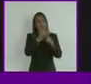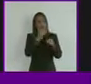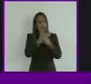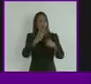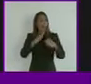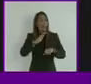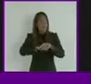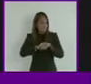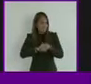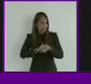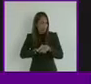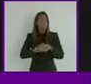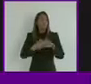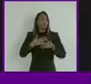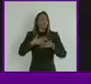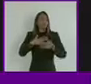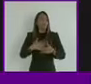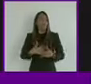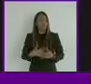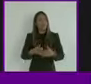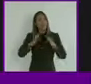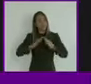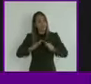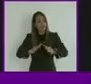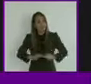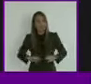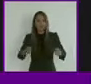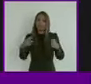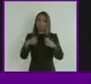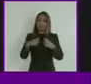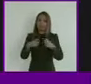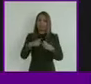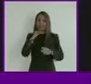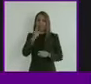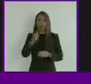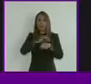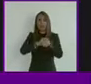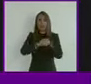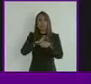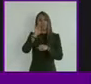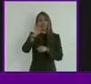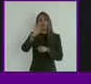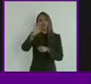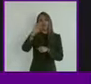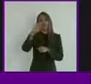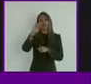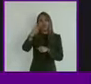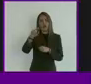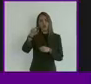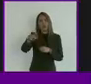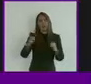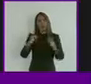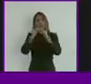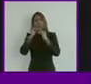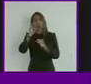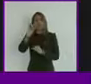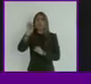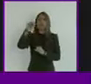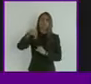nervioso, ¿no? Porque ya es que a Sua la puse nerviosa, ¿no? Mi querido amigo Diego Emiliano Bravo Pérez de IJUVE, de Brigada IJUVE, una